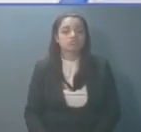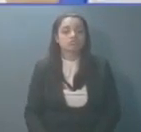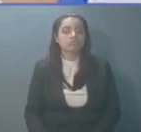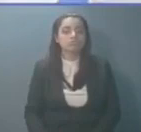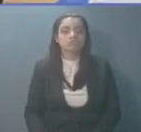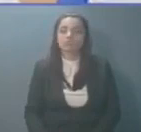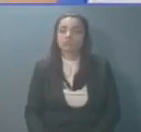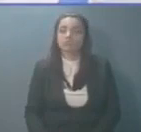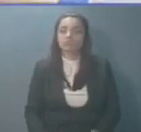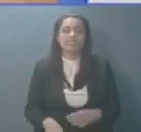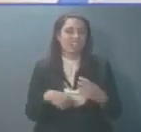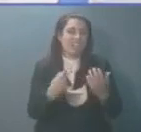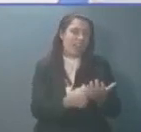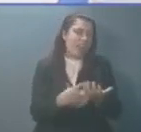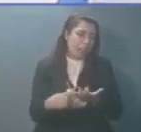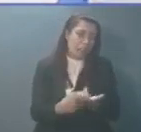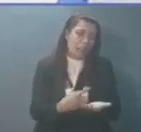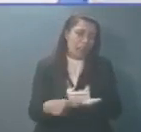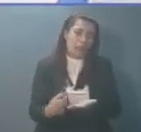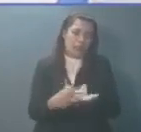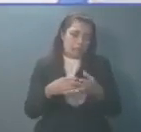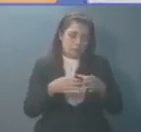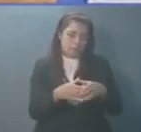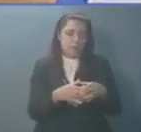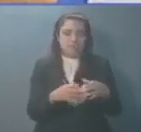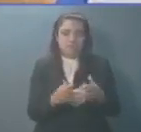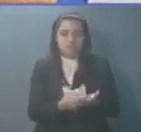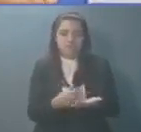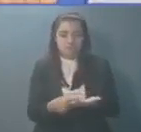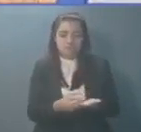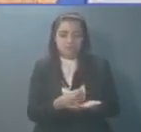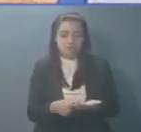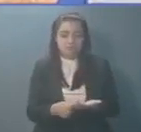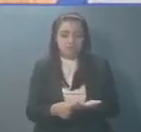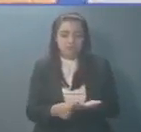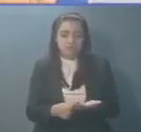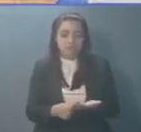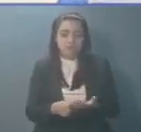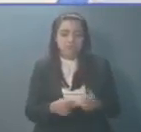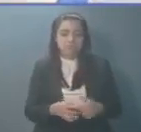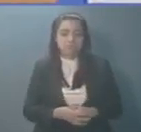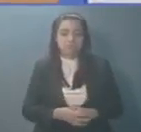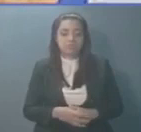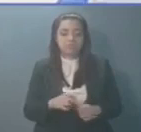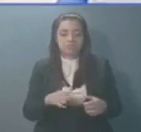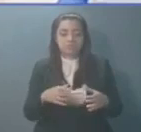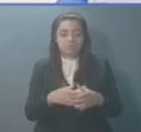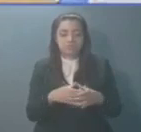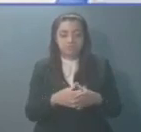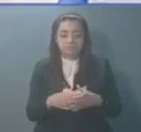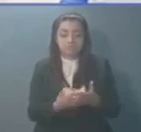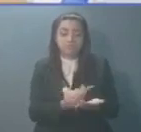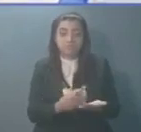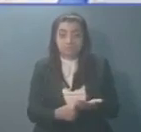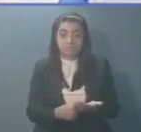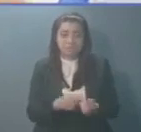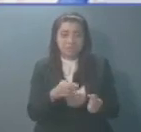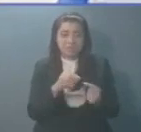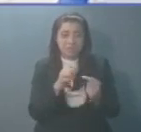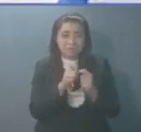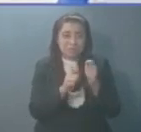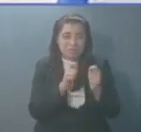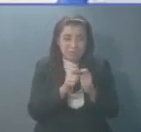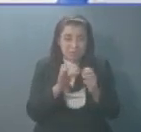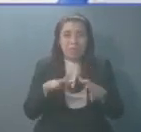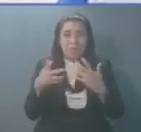En vez de discutir este tipo de comisiones especiales que no tienen ningún